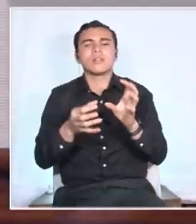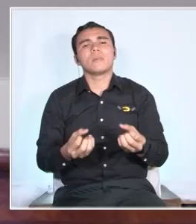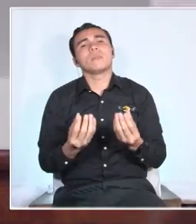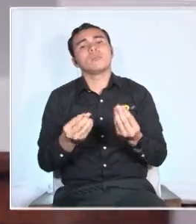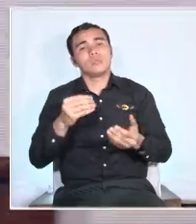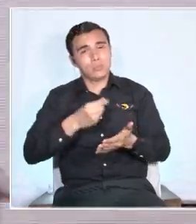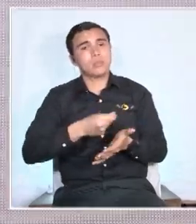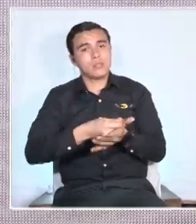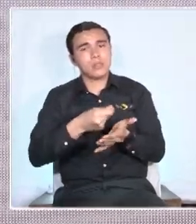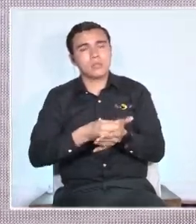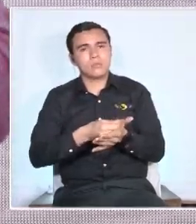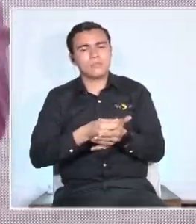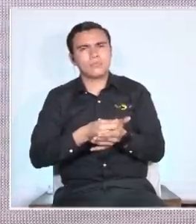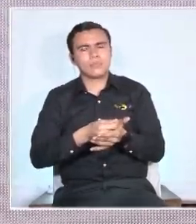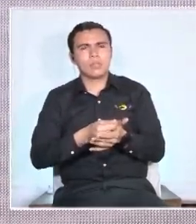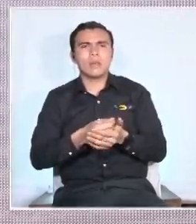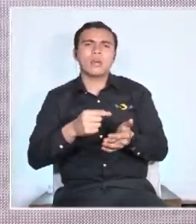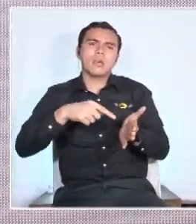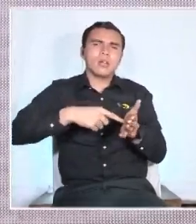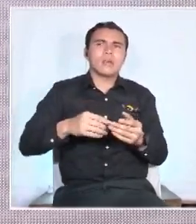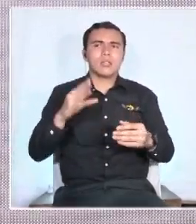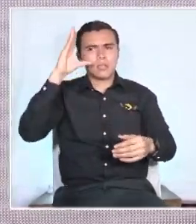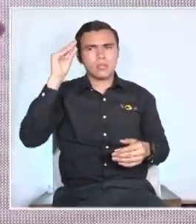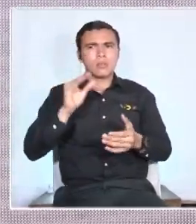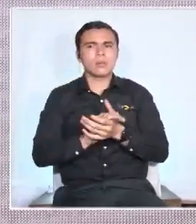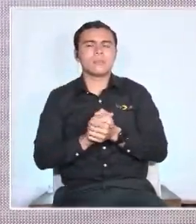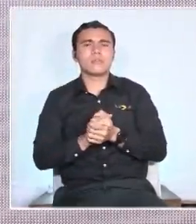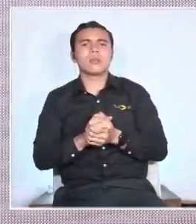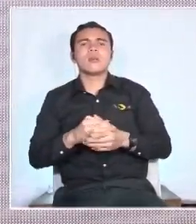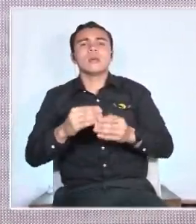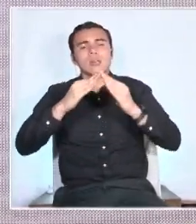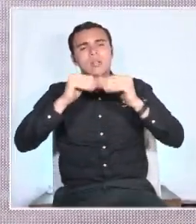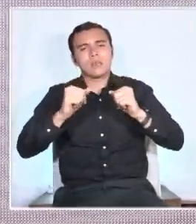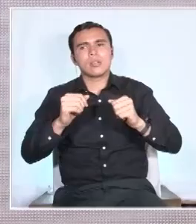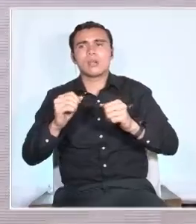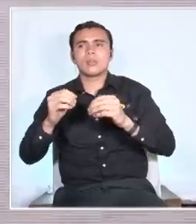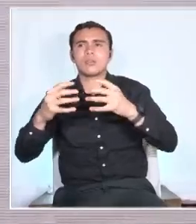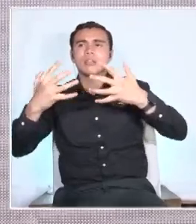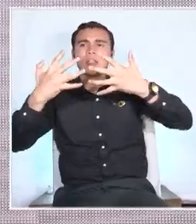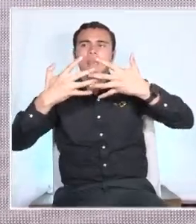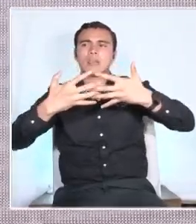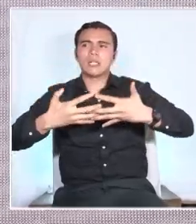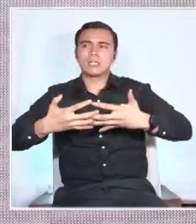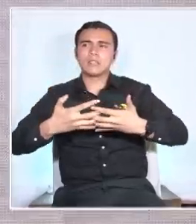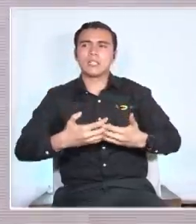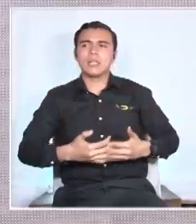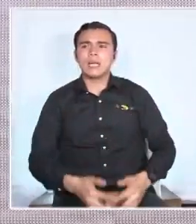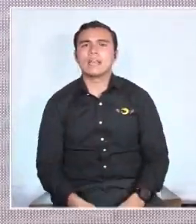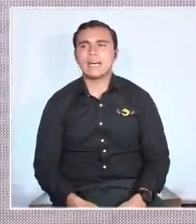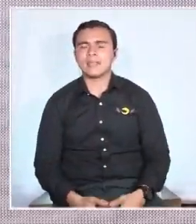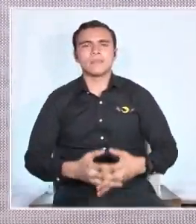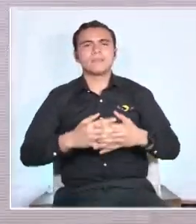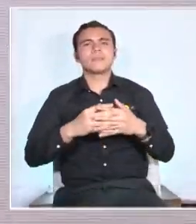dinero. Este hombre cayó en la cárcel por fraude y lo metieron